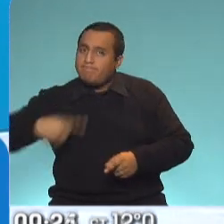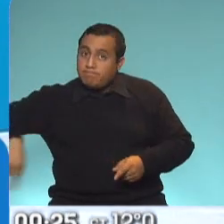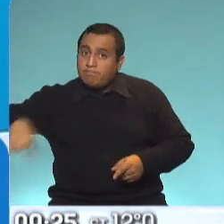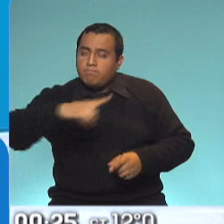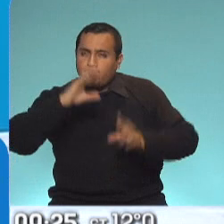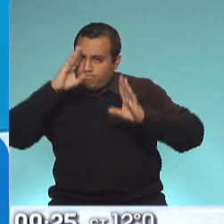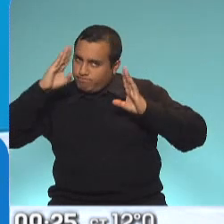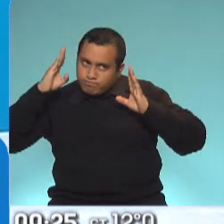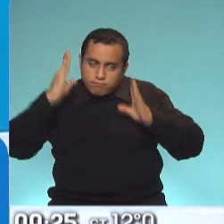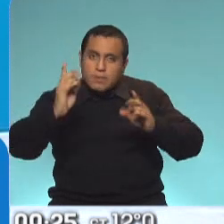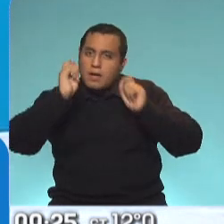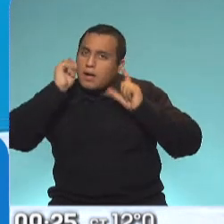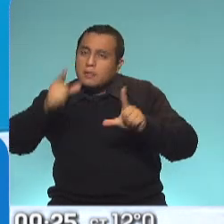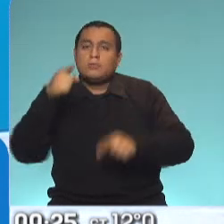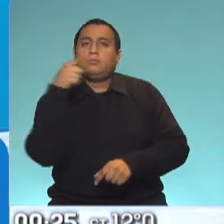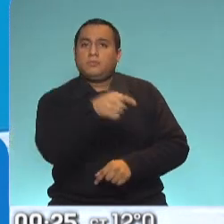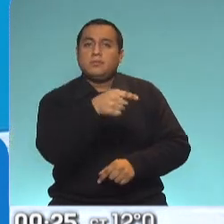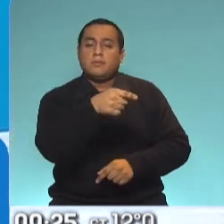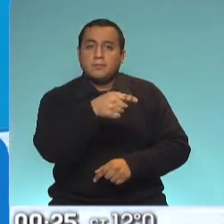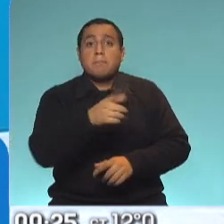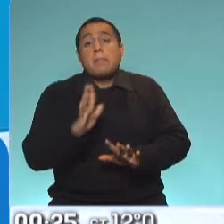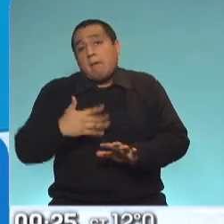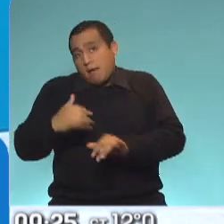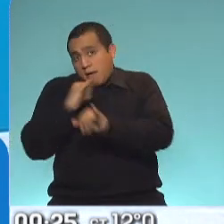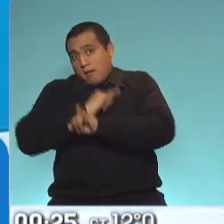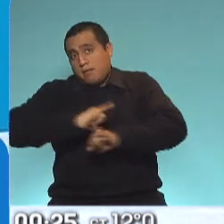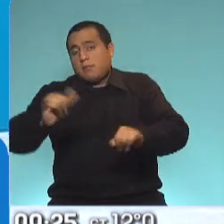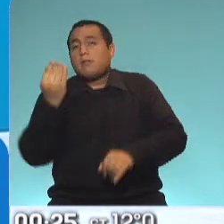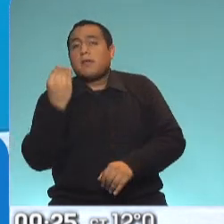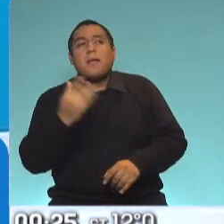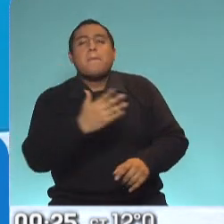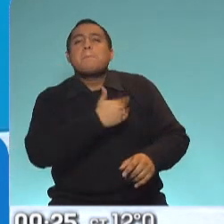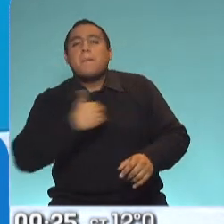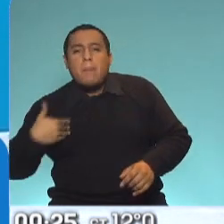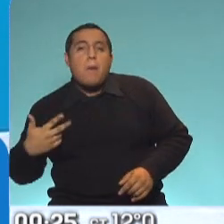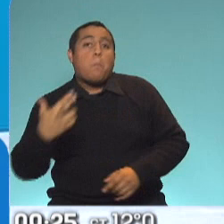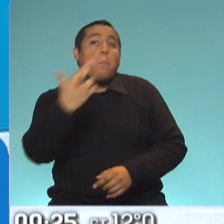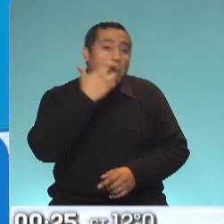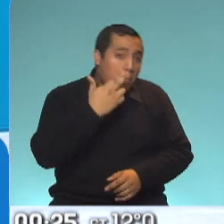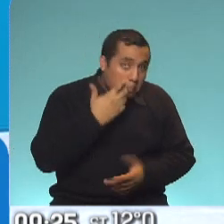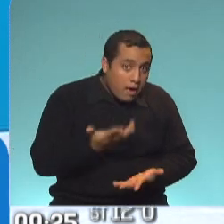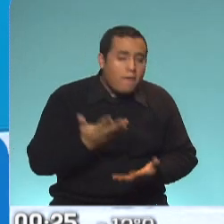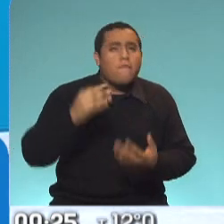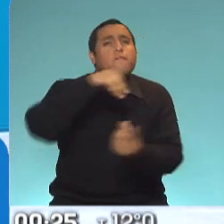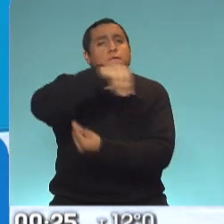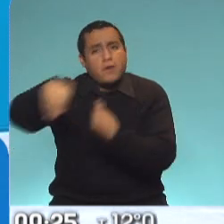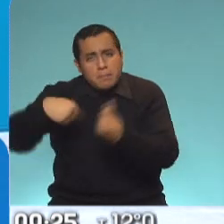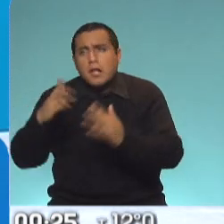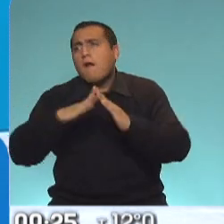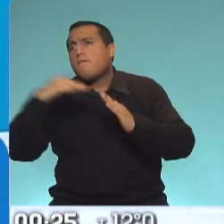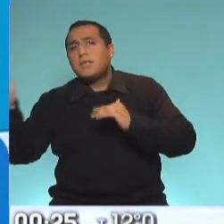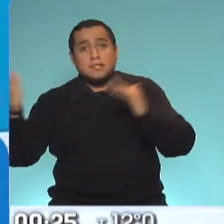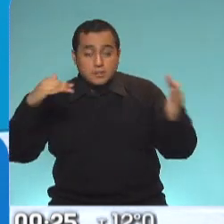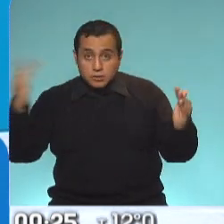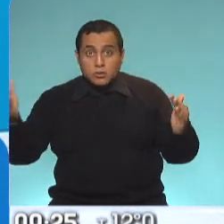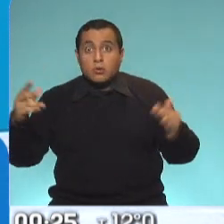una especial atención. Entonces, el mensaje es a las mamás, los papás, todos los familiares, los vecinos